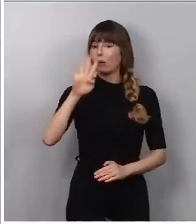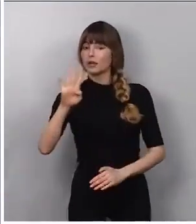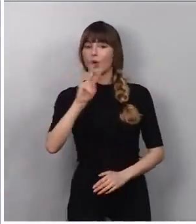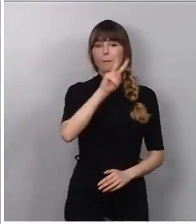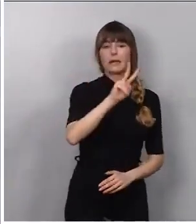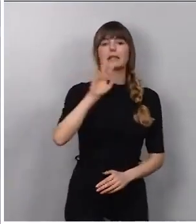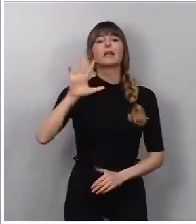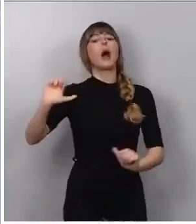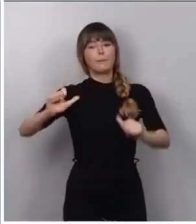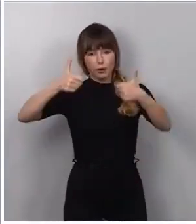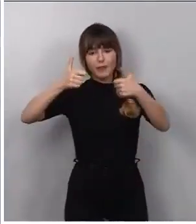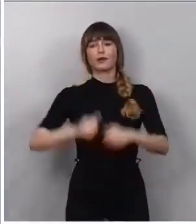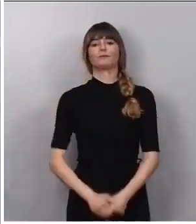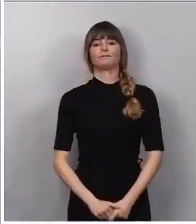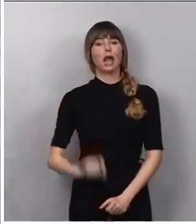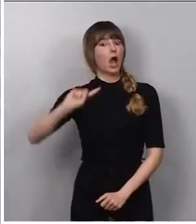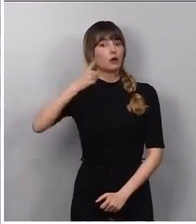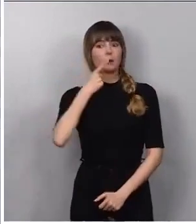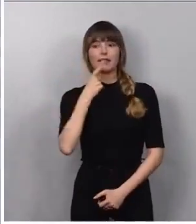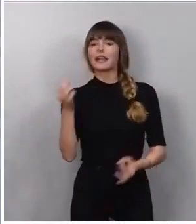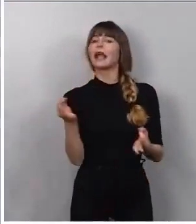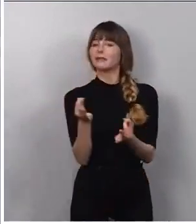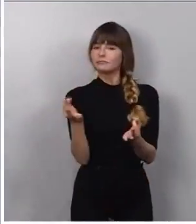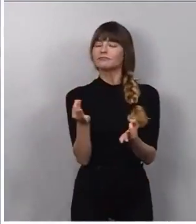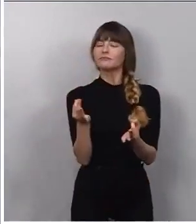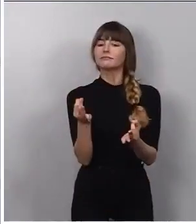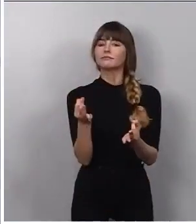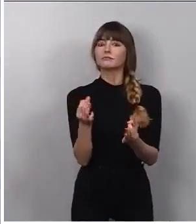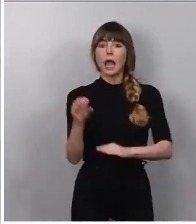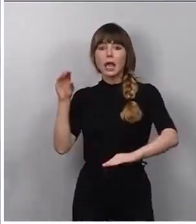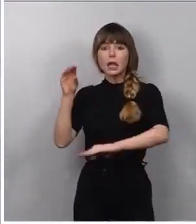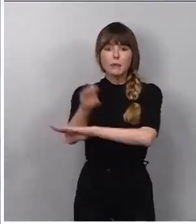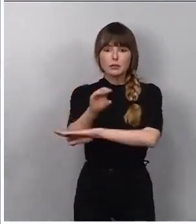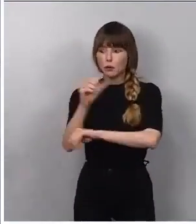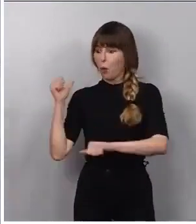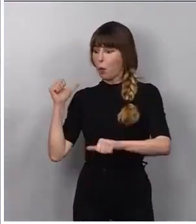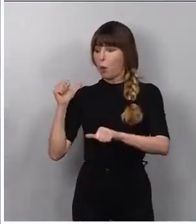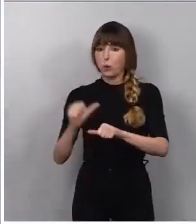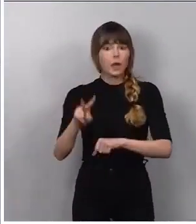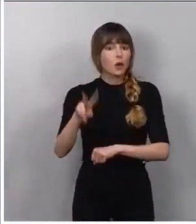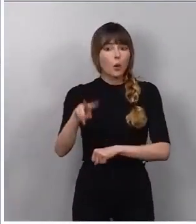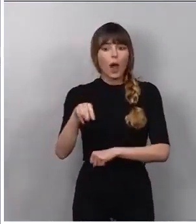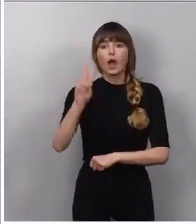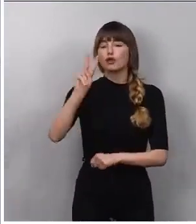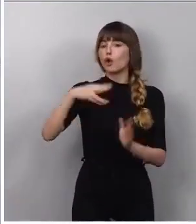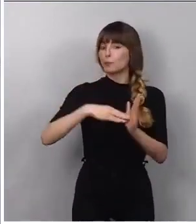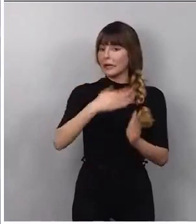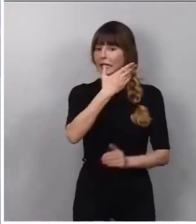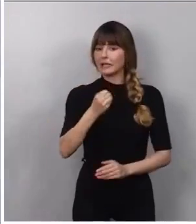lo primero que les quiero trasladar que estamos hablando de una inversión histórica de